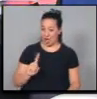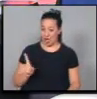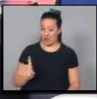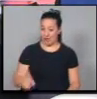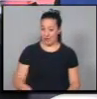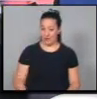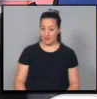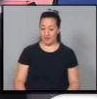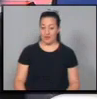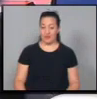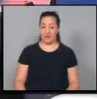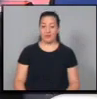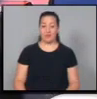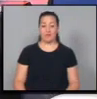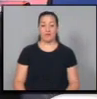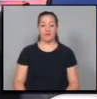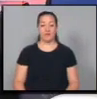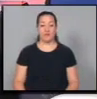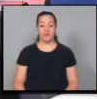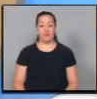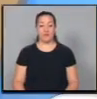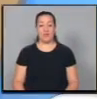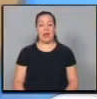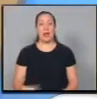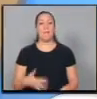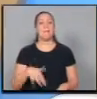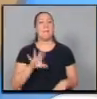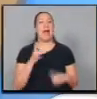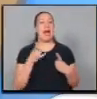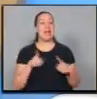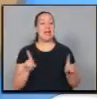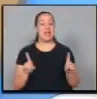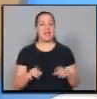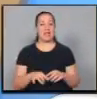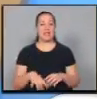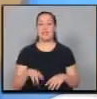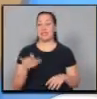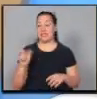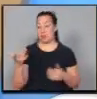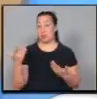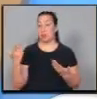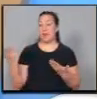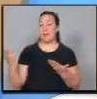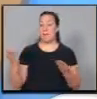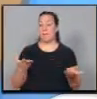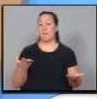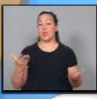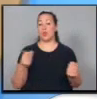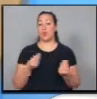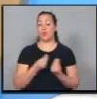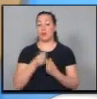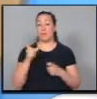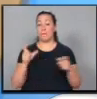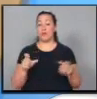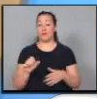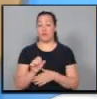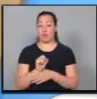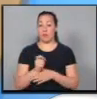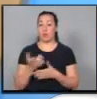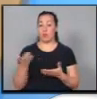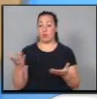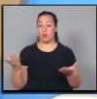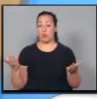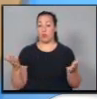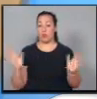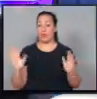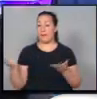sería? El más sofisticado. El más extraño, sofisticado. Él puede invitar, digamos, tiene tantos admiradores famosos. Sí. Que puede ser que